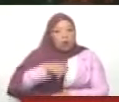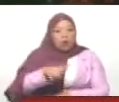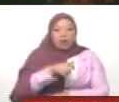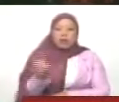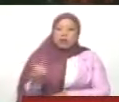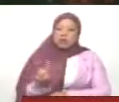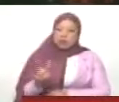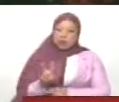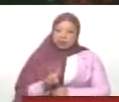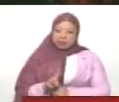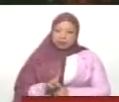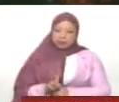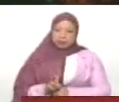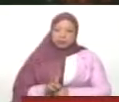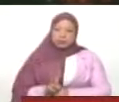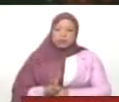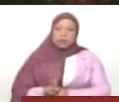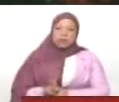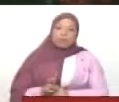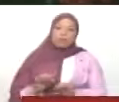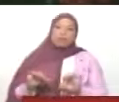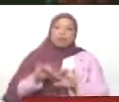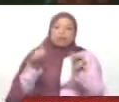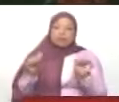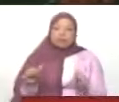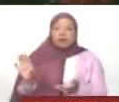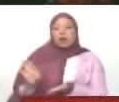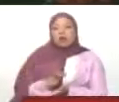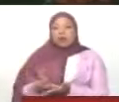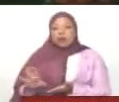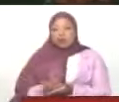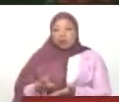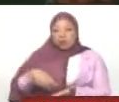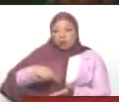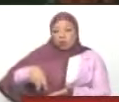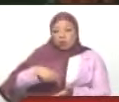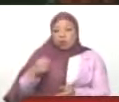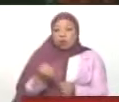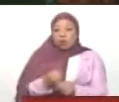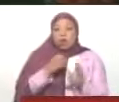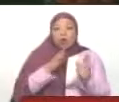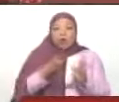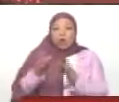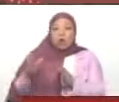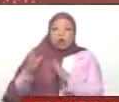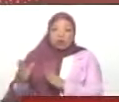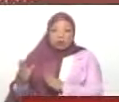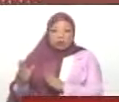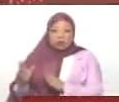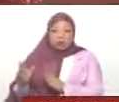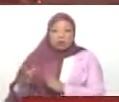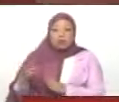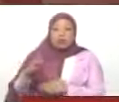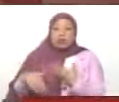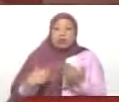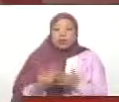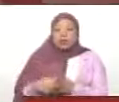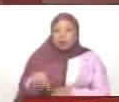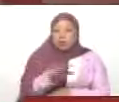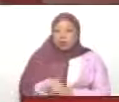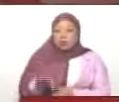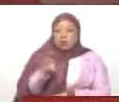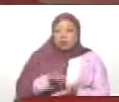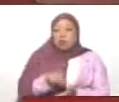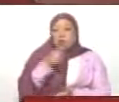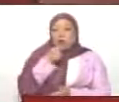venezolano mostrando su arte, bailando, una gran fiesta. Gente organizada que además venía de los